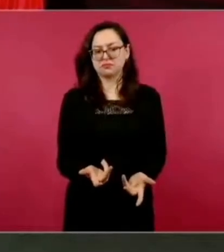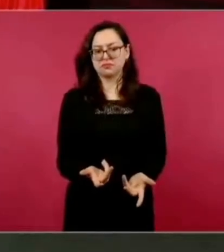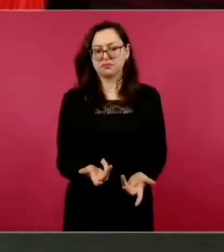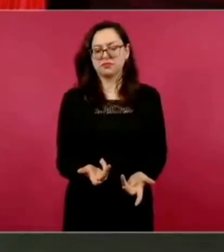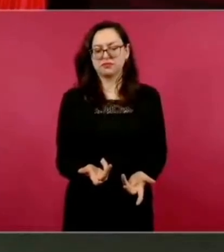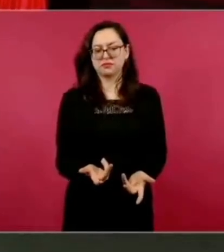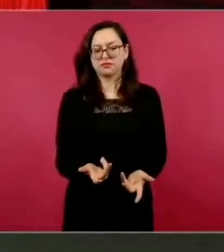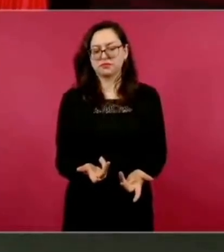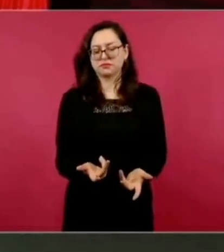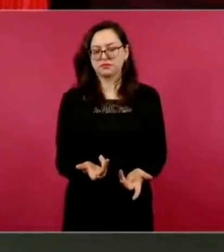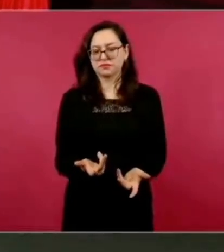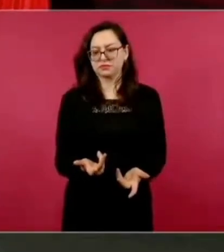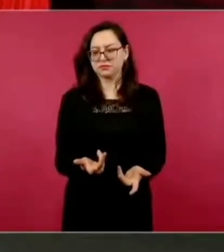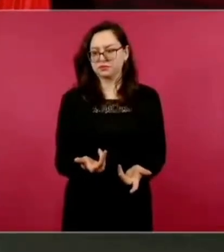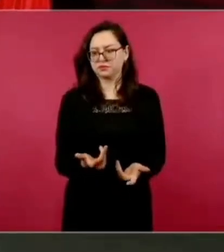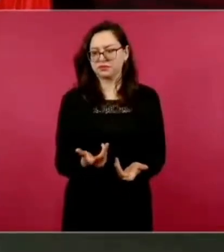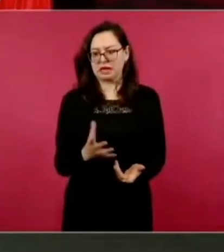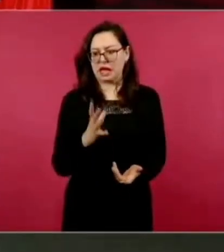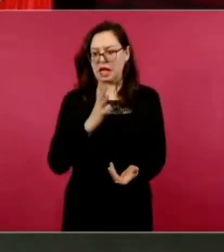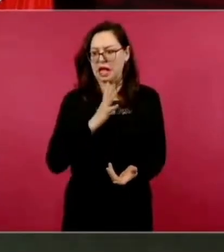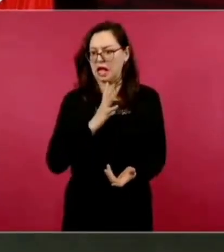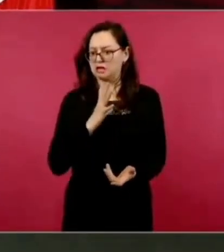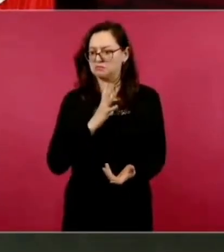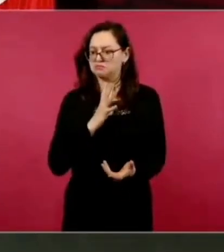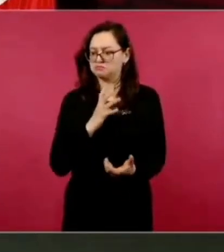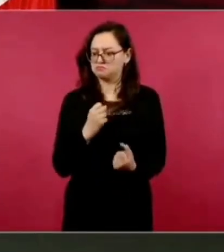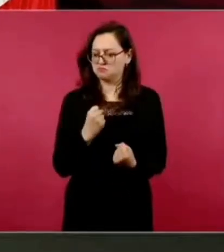Tenemos una economía fuerte.